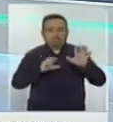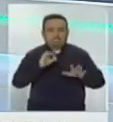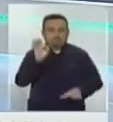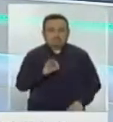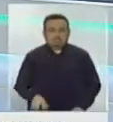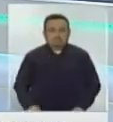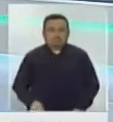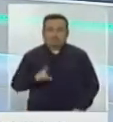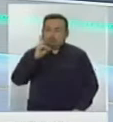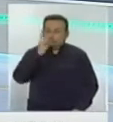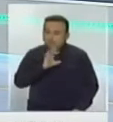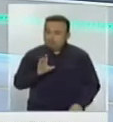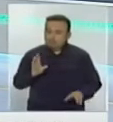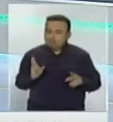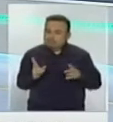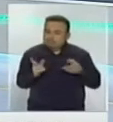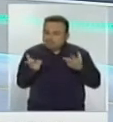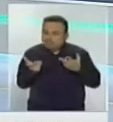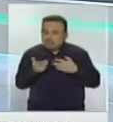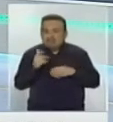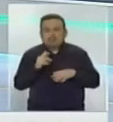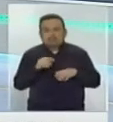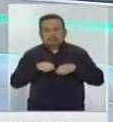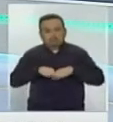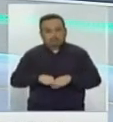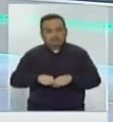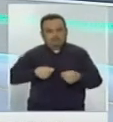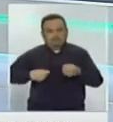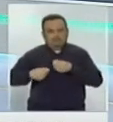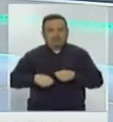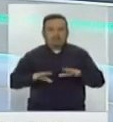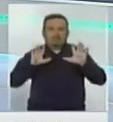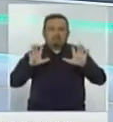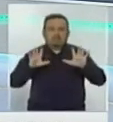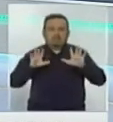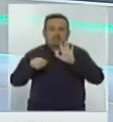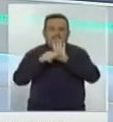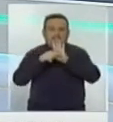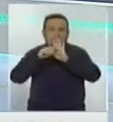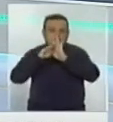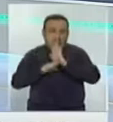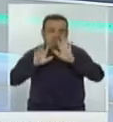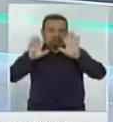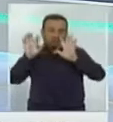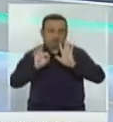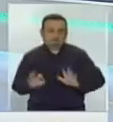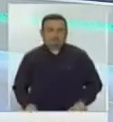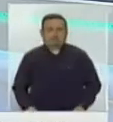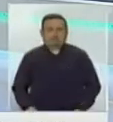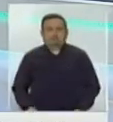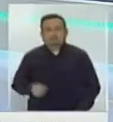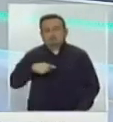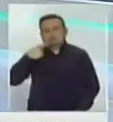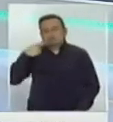yo diría que lo único que está salvando quizá el rubro es las ventas de los supermercados, que solo cayeron un 10%. Por ahí